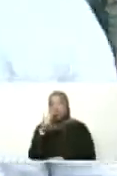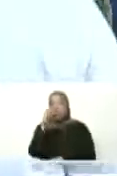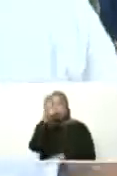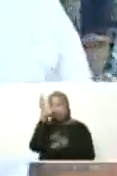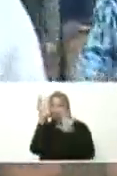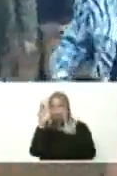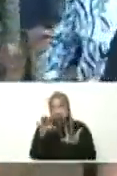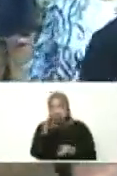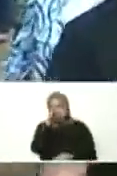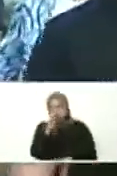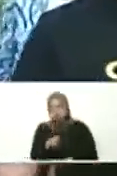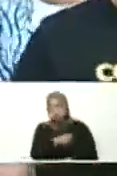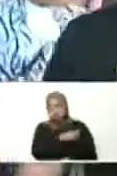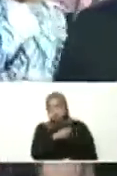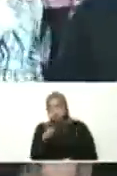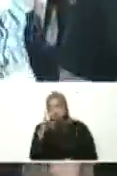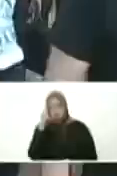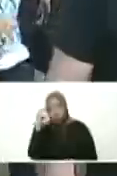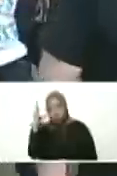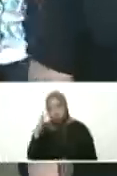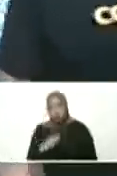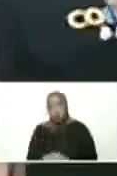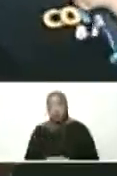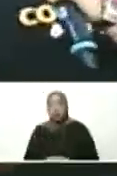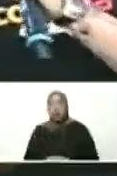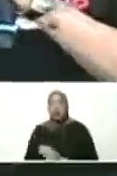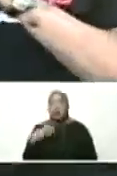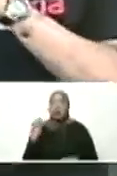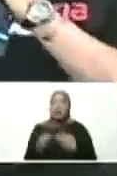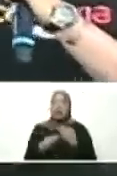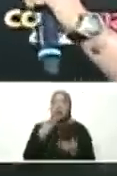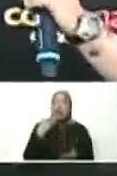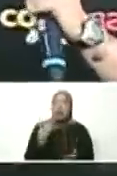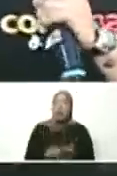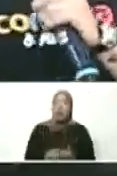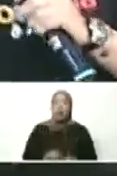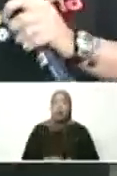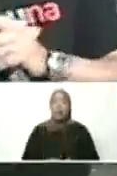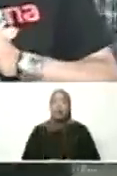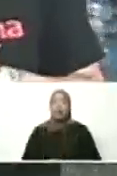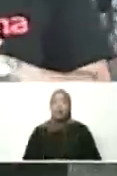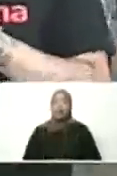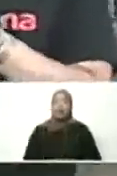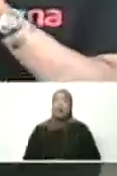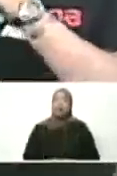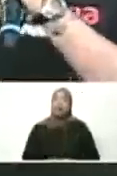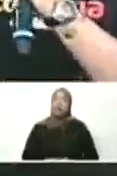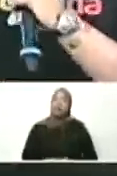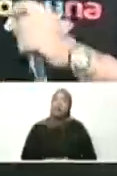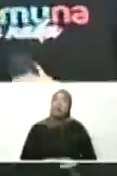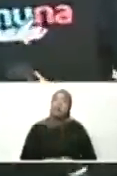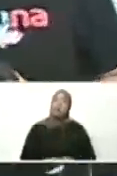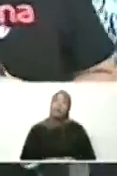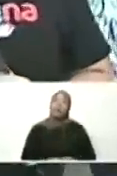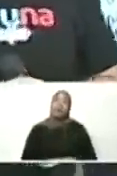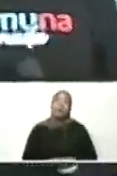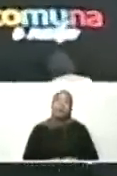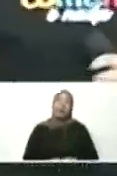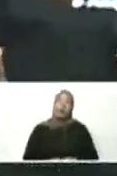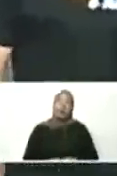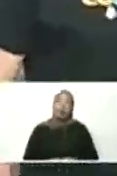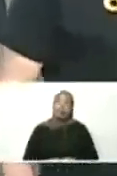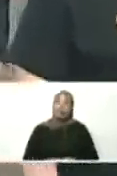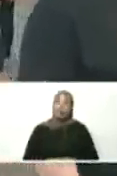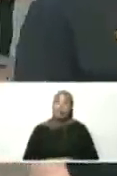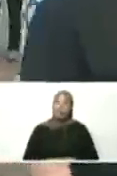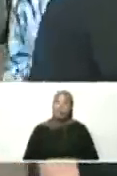bendiga. Hecho en Comuna. Bueno, se los agradezco. Vamos a avanzar los circuitos sí. económicos comunales. Y vamos a escuchar un poquito